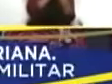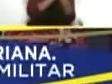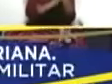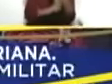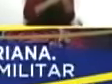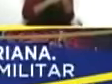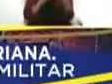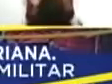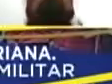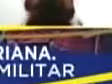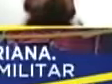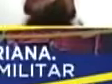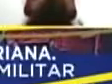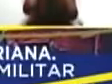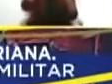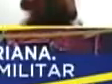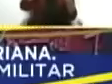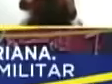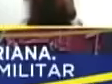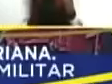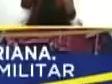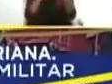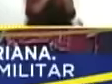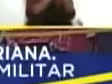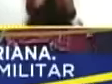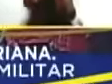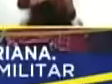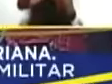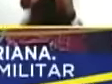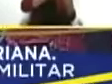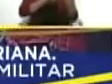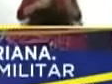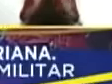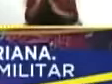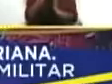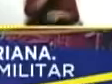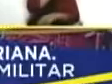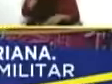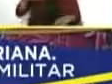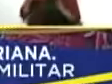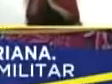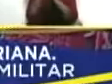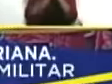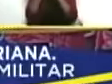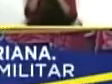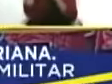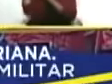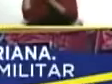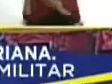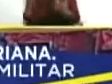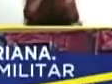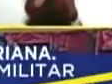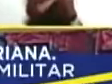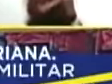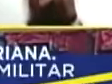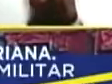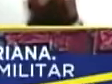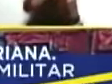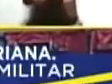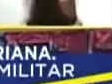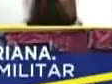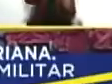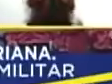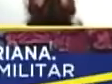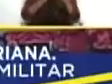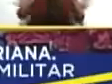pongan una foto de Chávez, le rezan un Padre Nuestro y le dan las gracias para llenarlo de la luz y las bendiciones